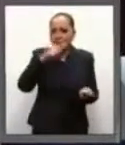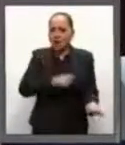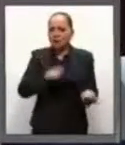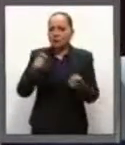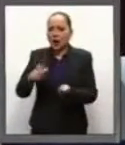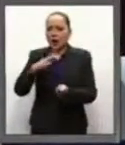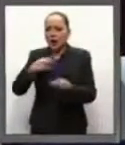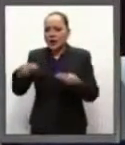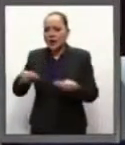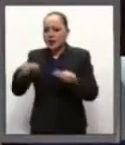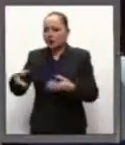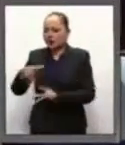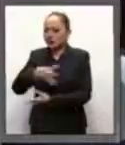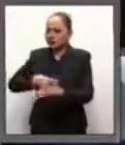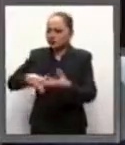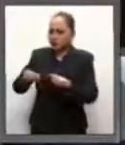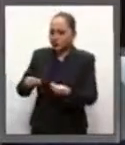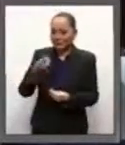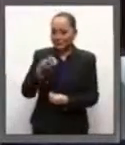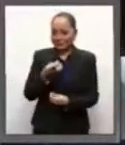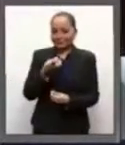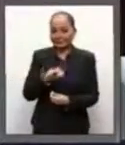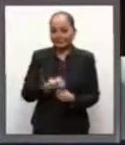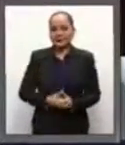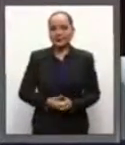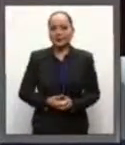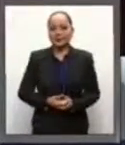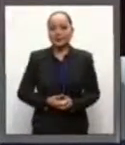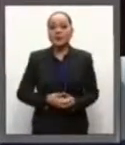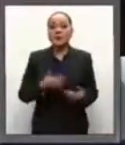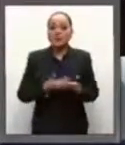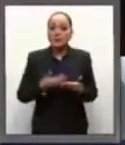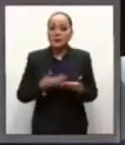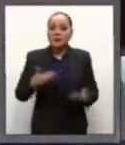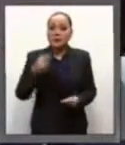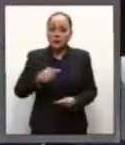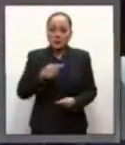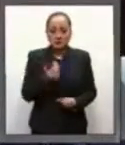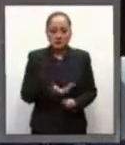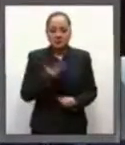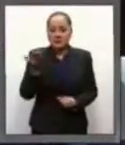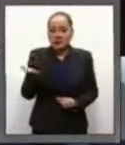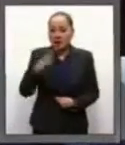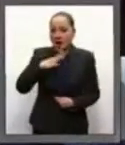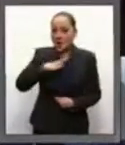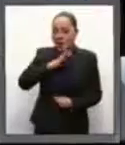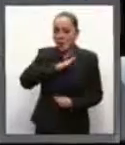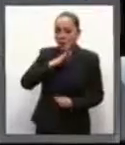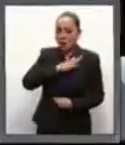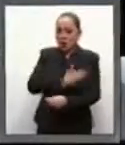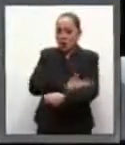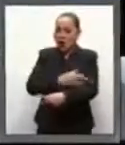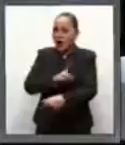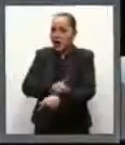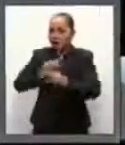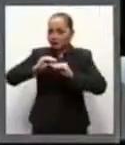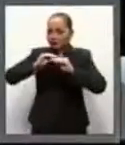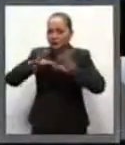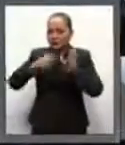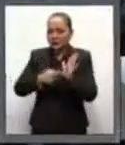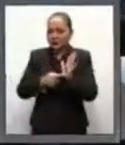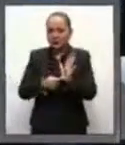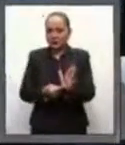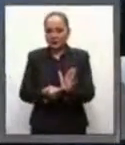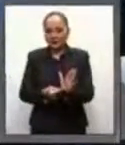conseguir negocios jugosos. Ahora les piden ser honrados y transparentes. Si la